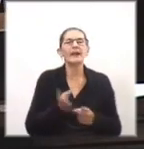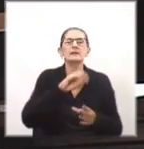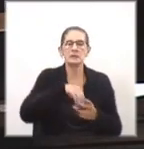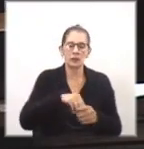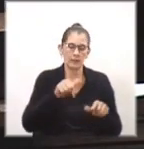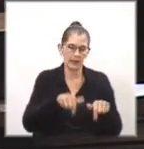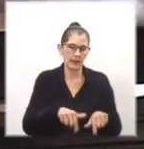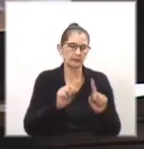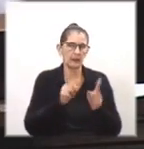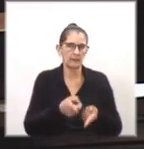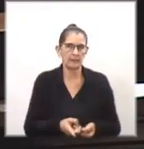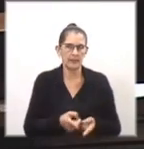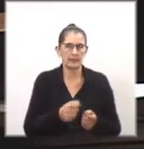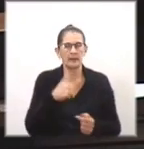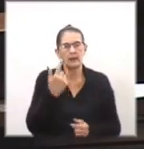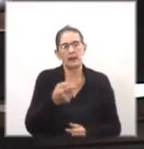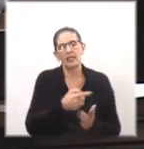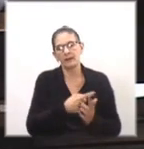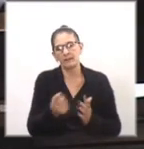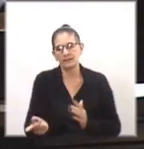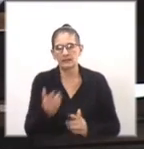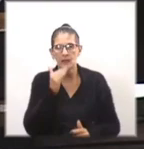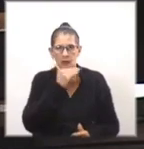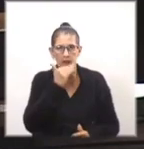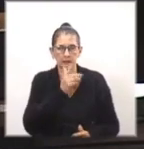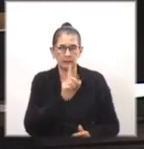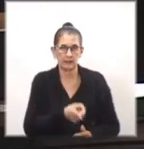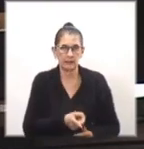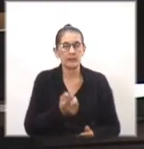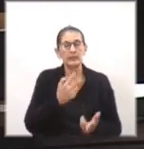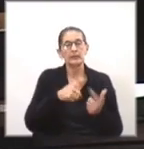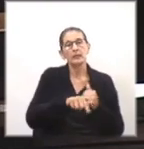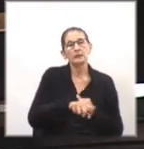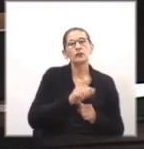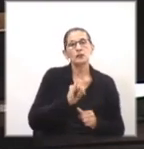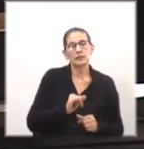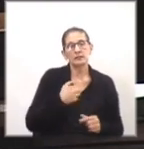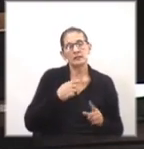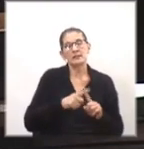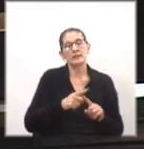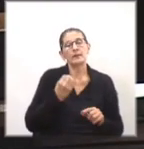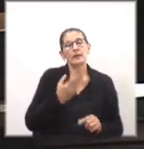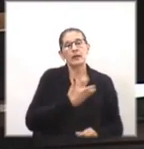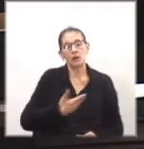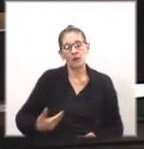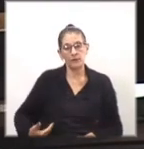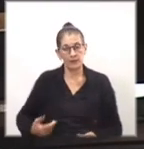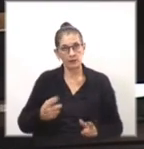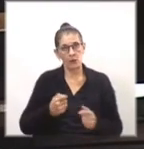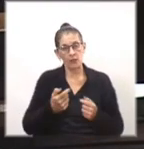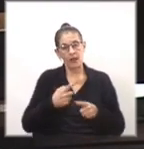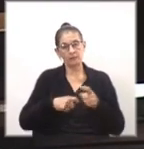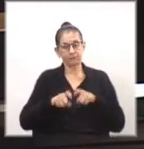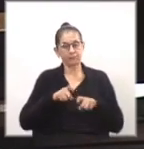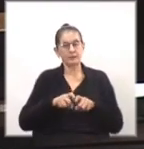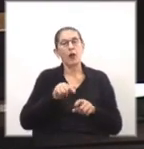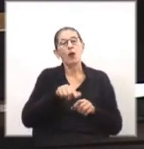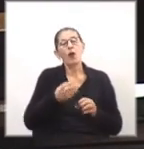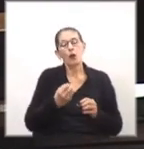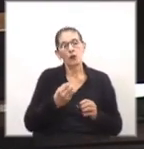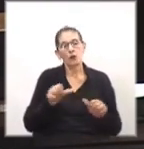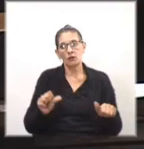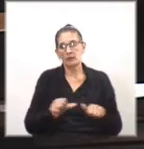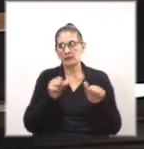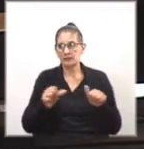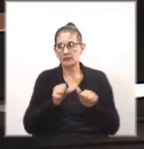también en las otras cajas. Por otra parte, celebramos que el gobierno haya dado marcha atrás con el tratamiento que